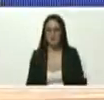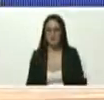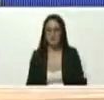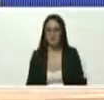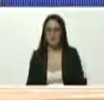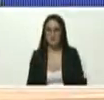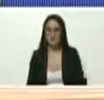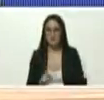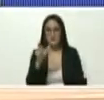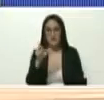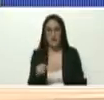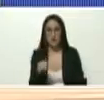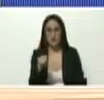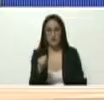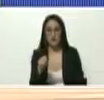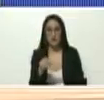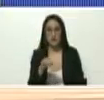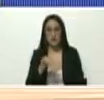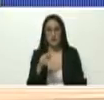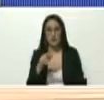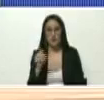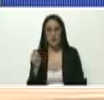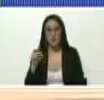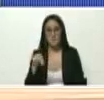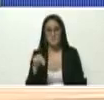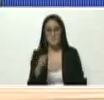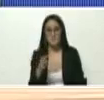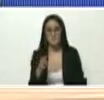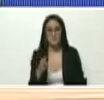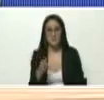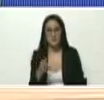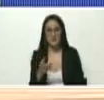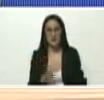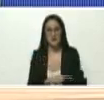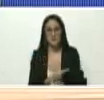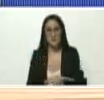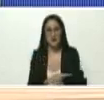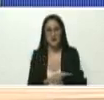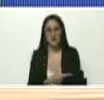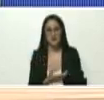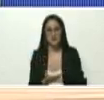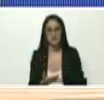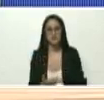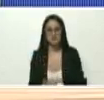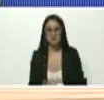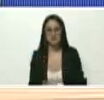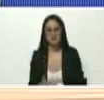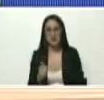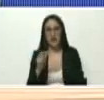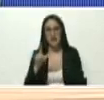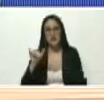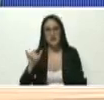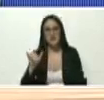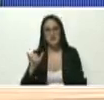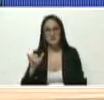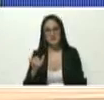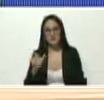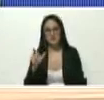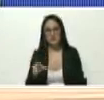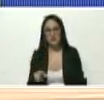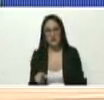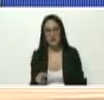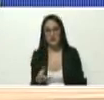alumno directo de Juan Pablo Pérez Alfonso, hermano del alma de Alí Rodríguez Araque